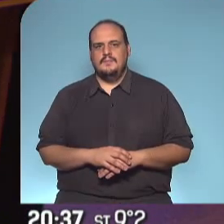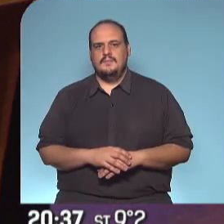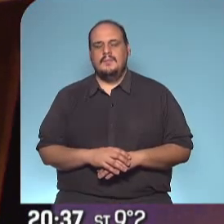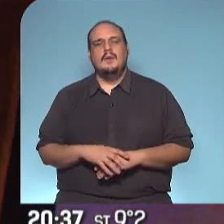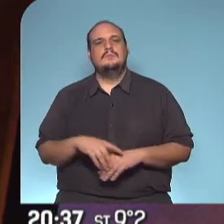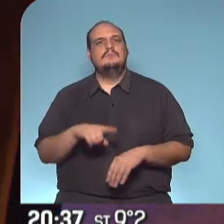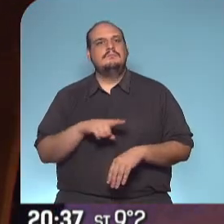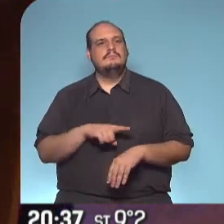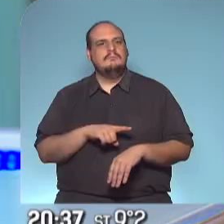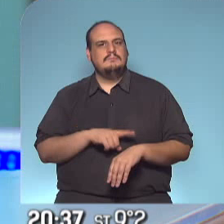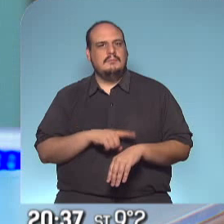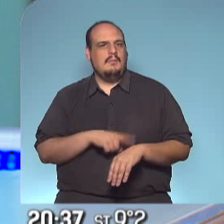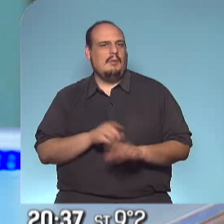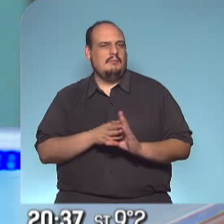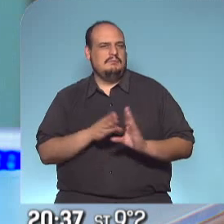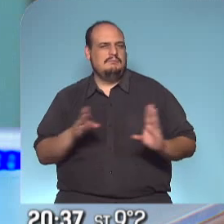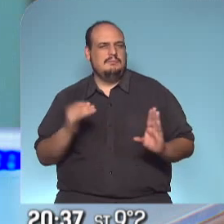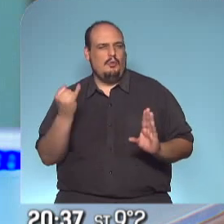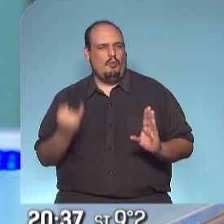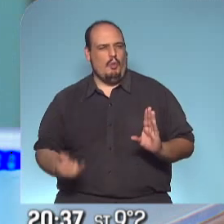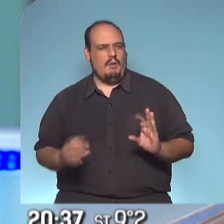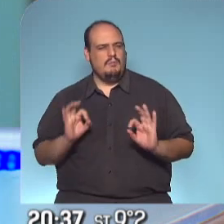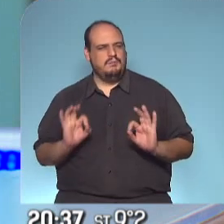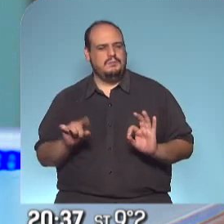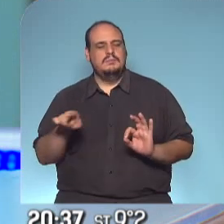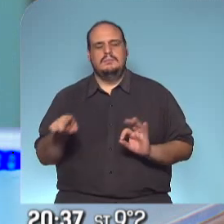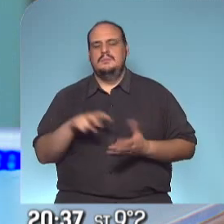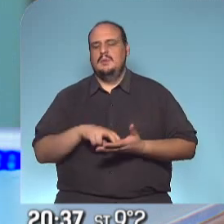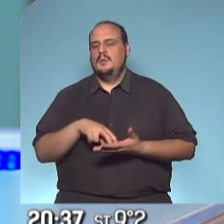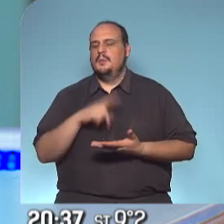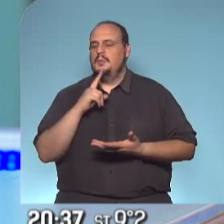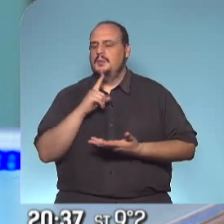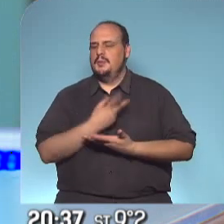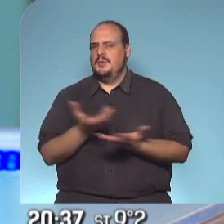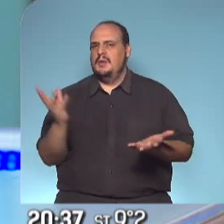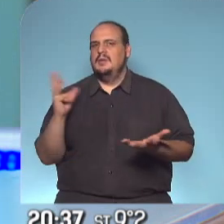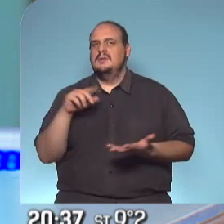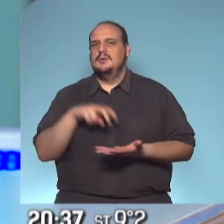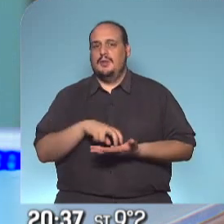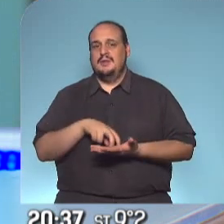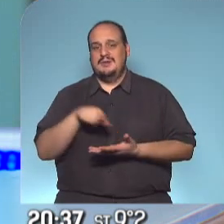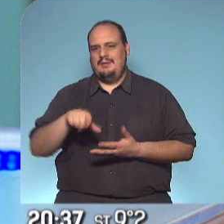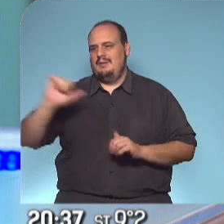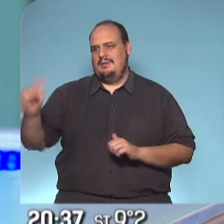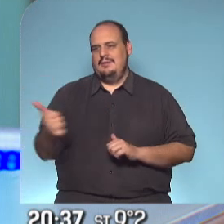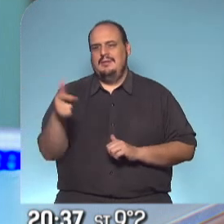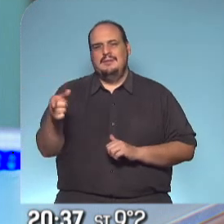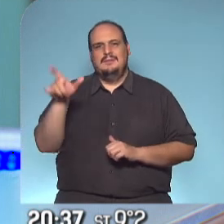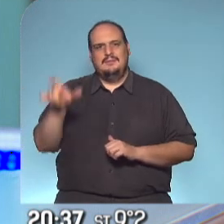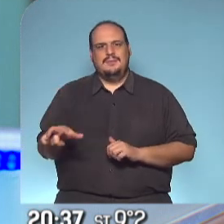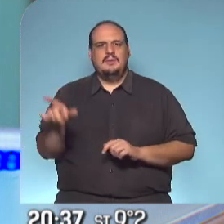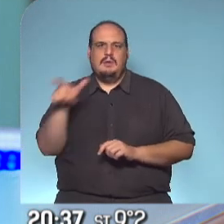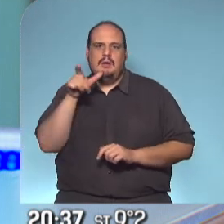Momento de lo que ya es una sección típica de nuestro jueves aquí en Televisión Pública Noticias, la posibilidad de saludar aquí en nuestros estudios y que ella luego